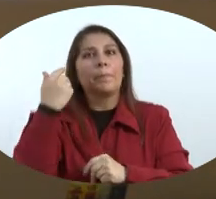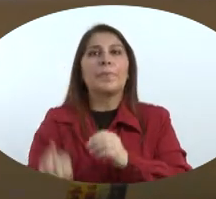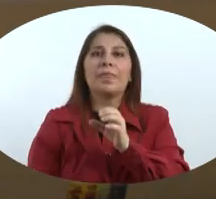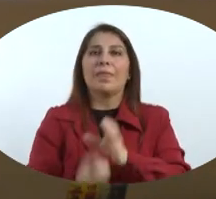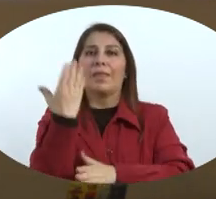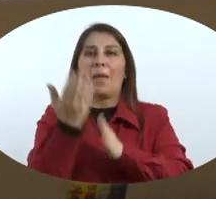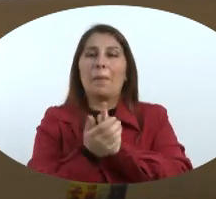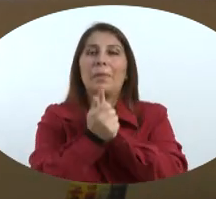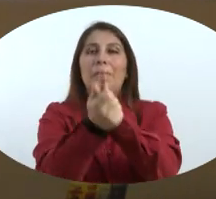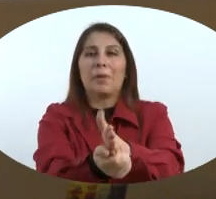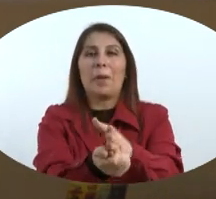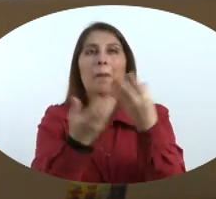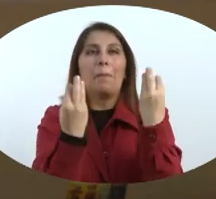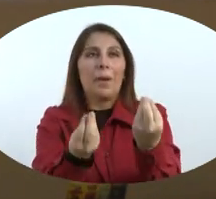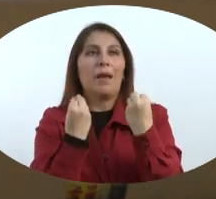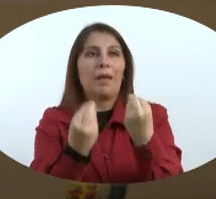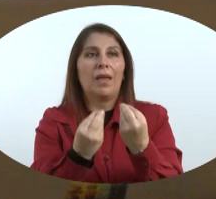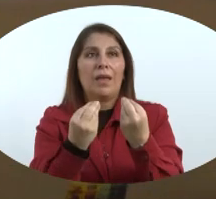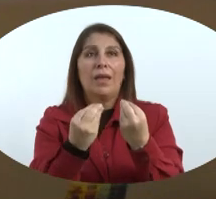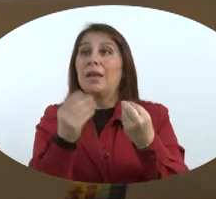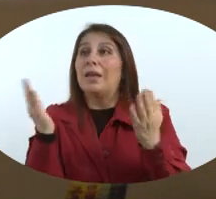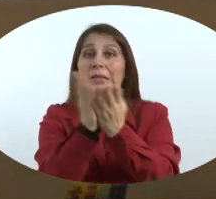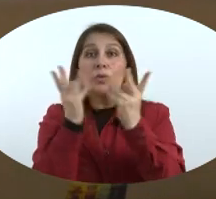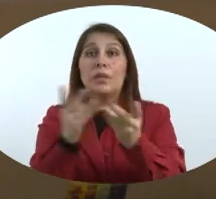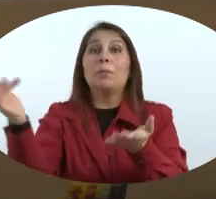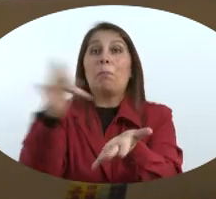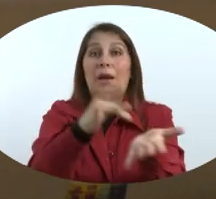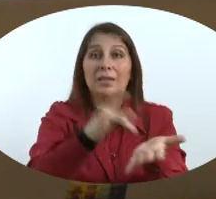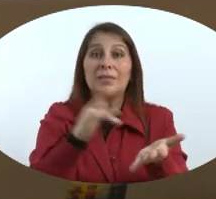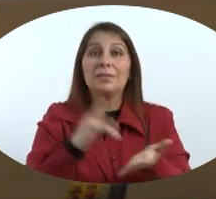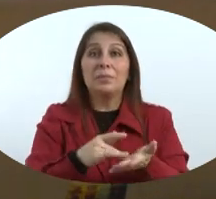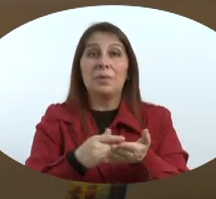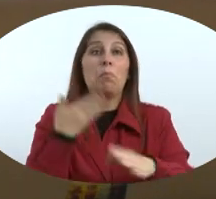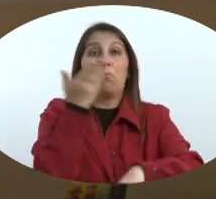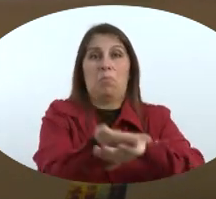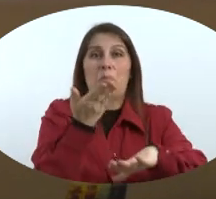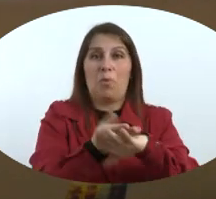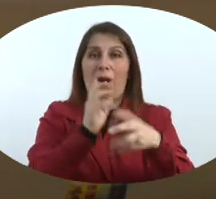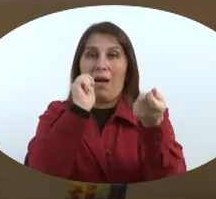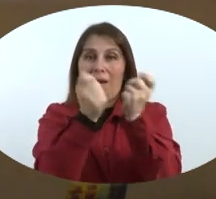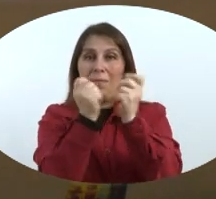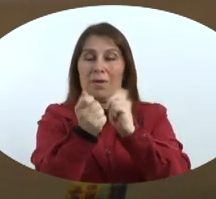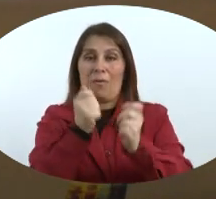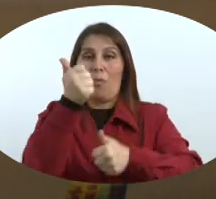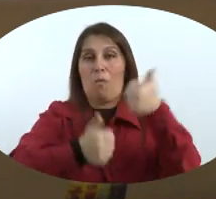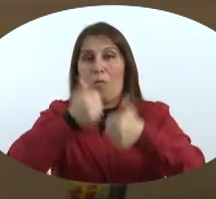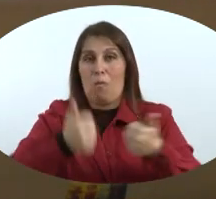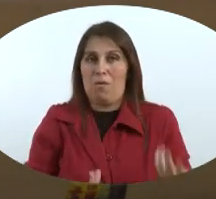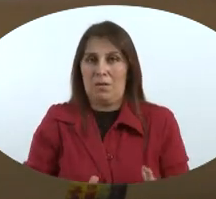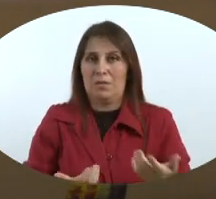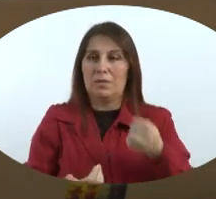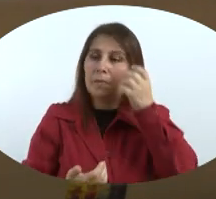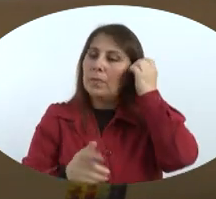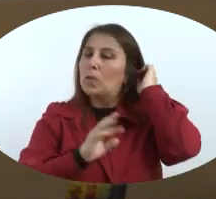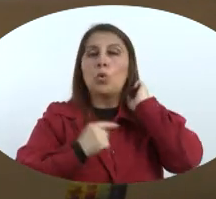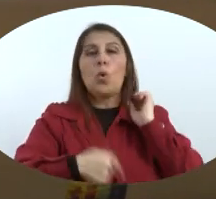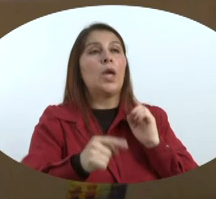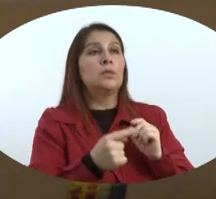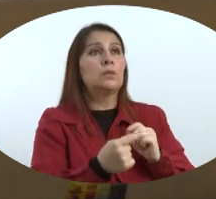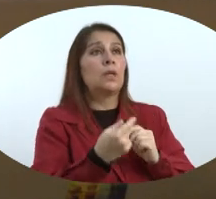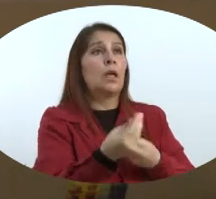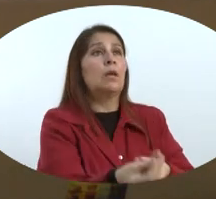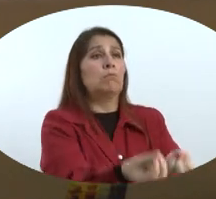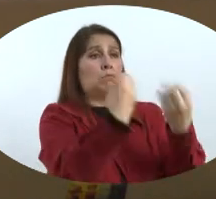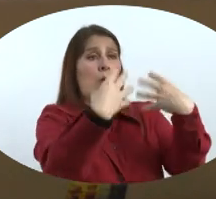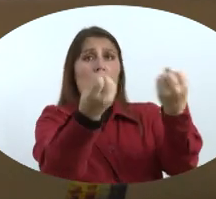del mismo reglamento o sea es decir que no sean otras instancias o otros estamentos los que nos